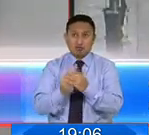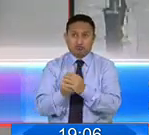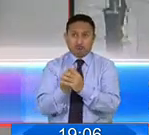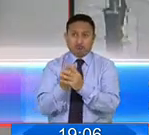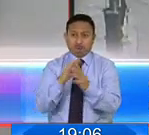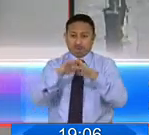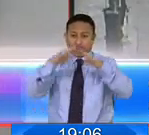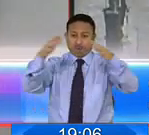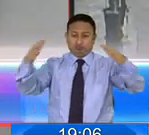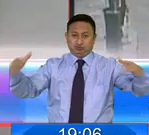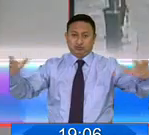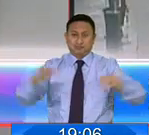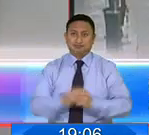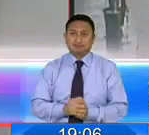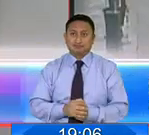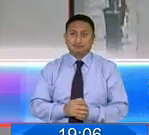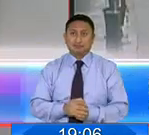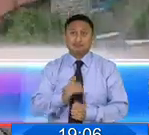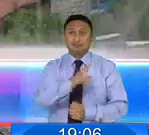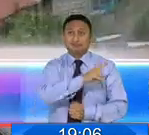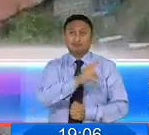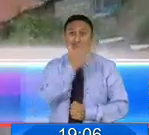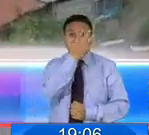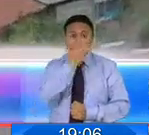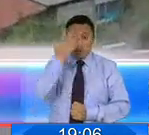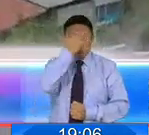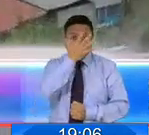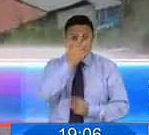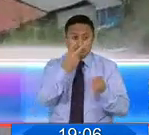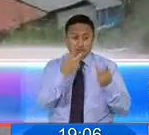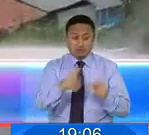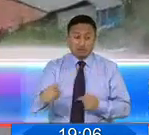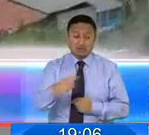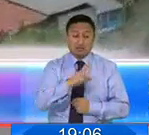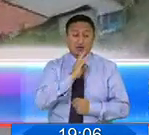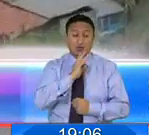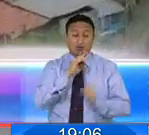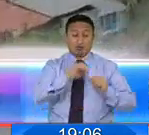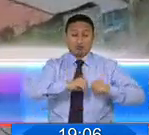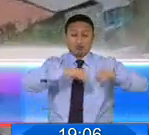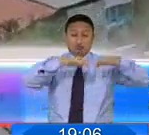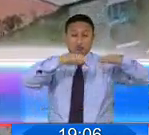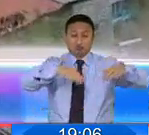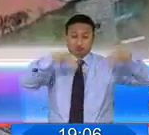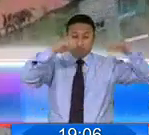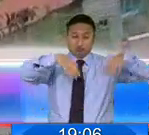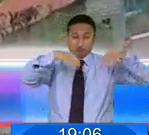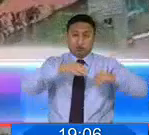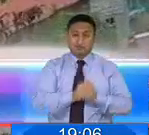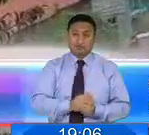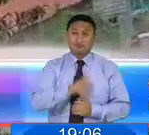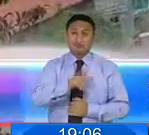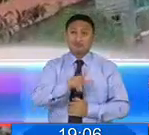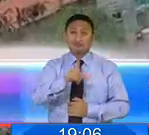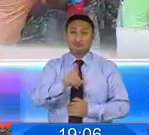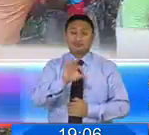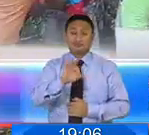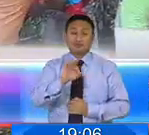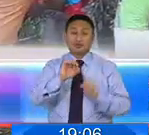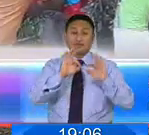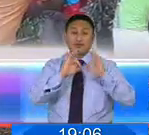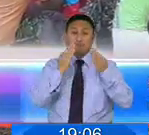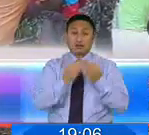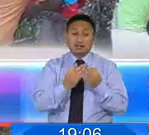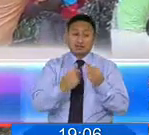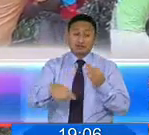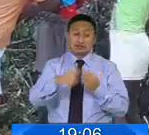las avenidas. Mientras tanto, en Esmeraldas, también se reportó acumulación de agua en viviendas. Al menos 30 familias en Tachina, Río Verde